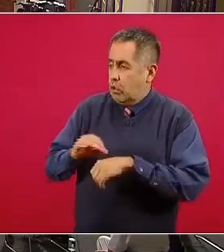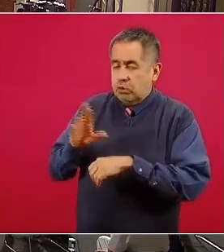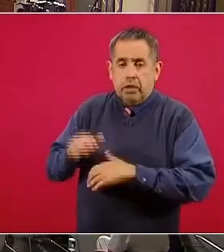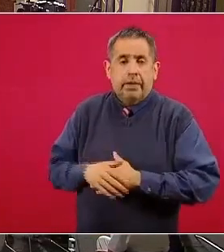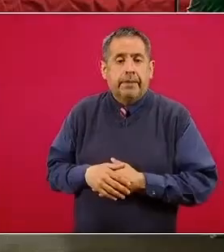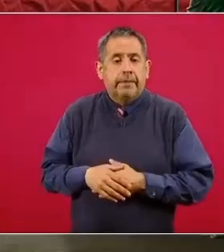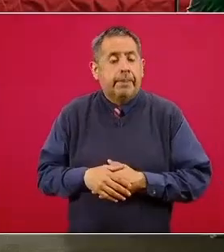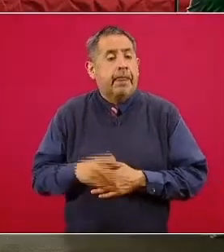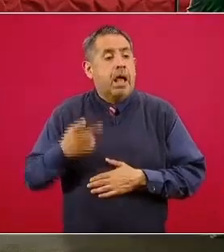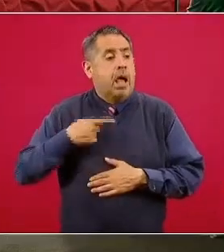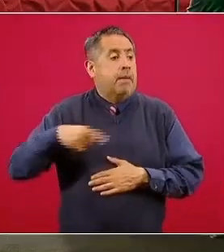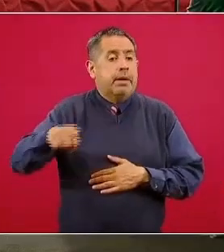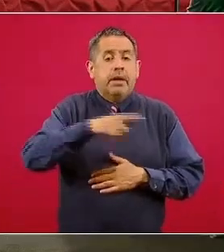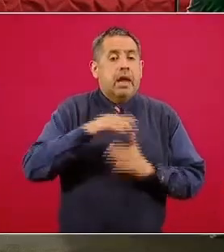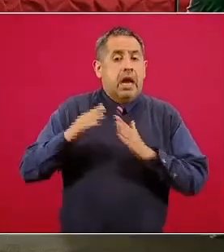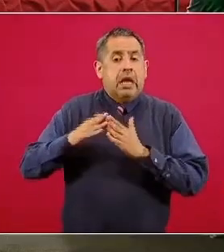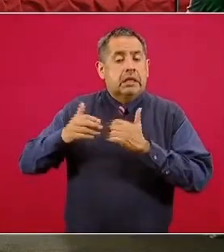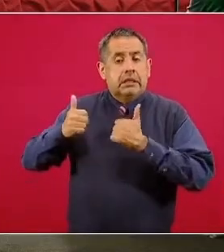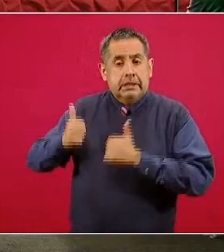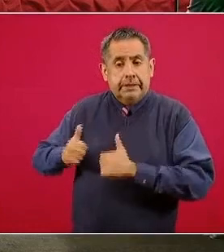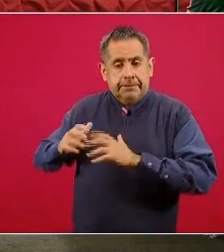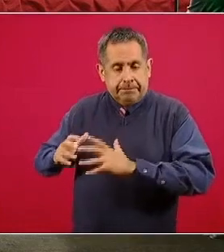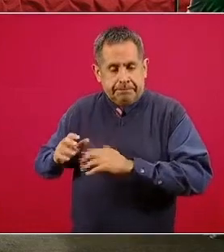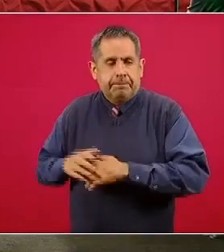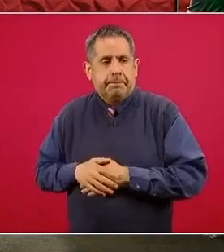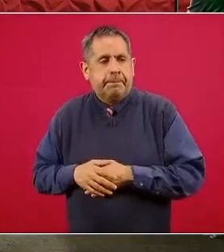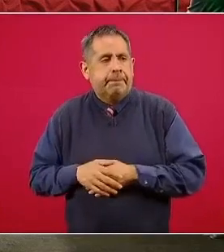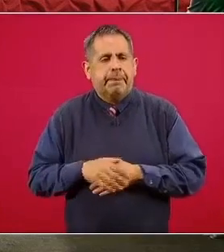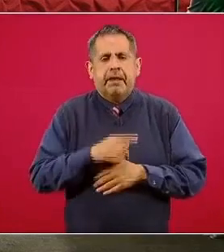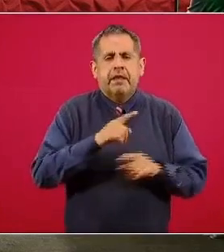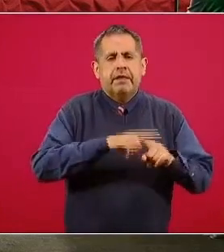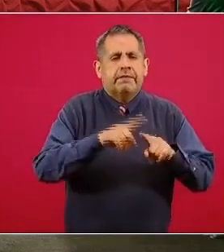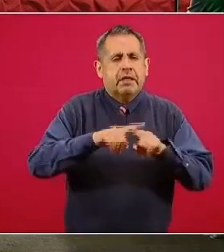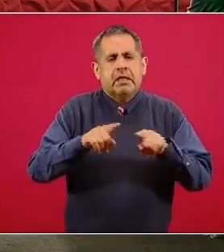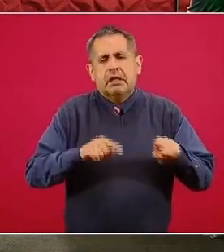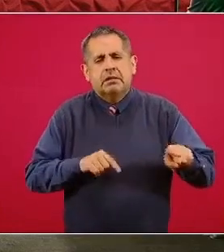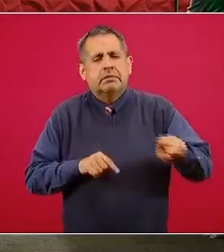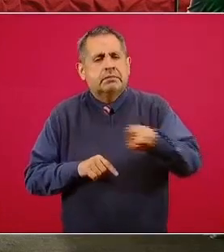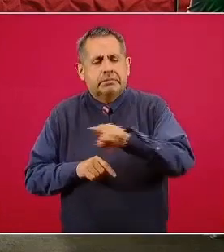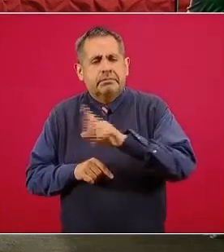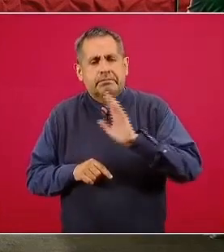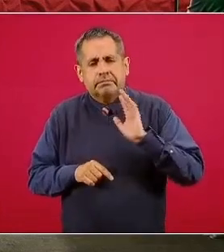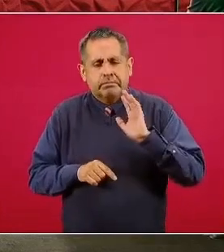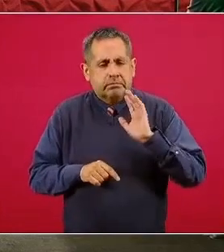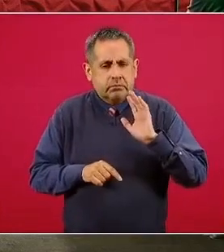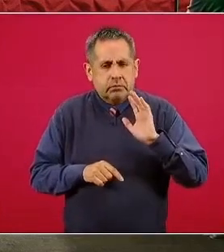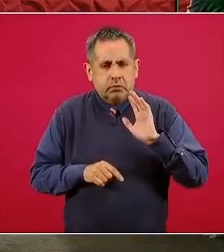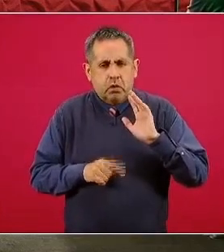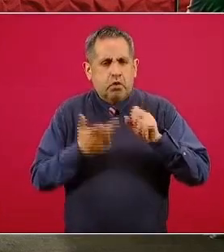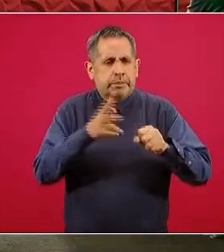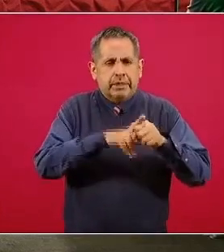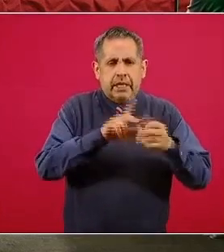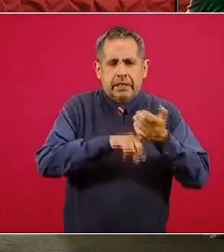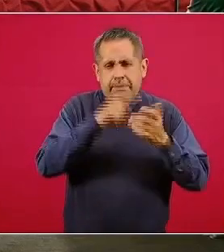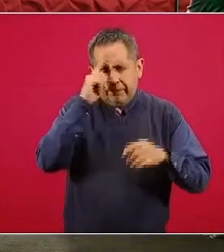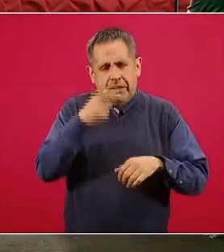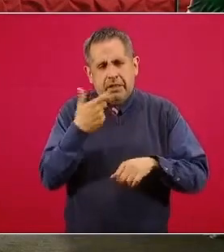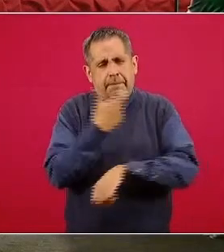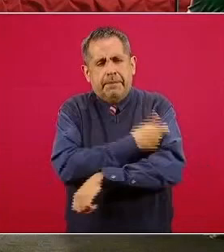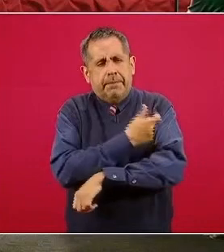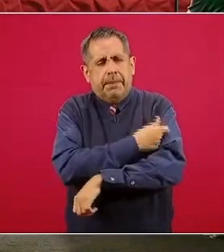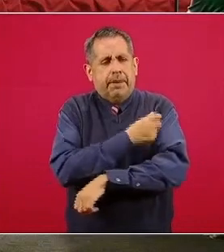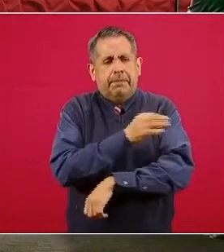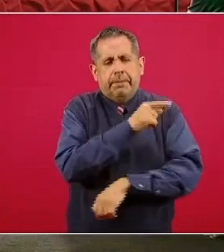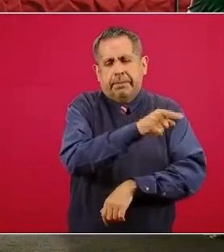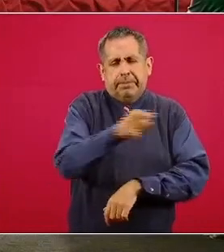la población que está cautiva en las instituciones de seguridad social es un poco más fácil, dado que ellos tienen forma de